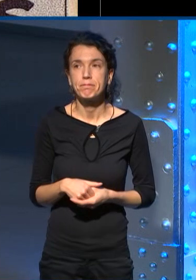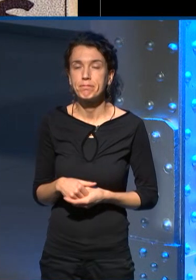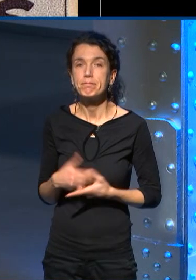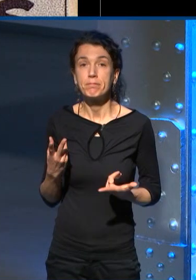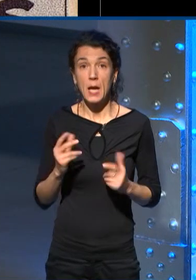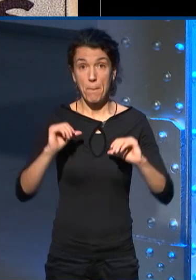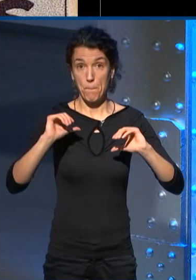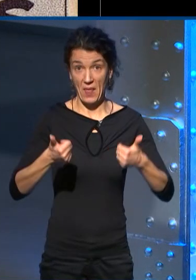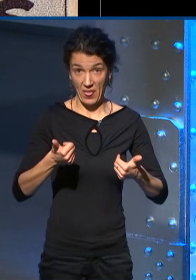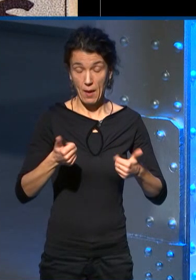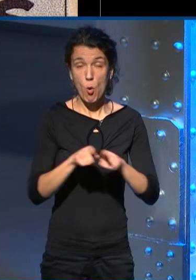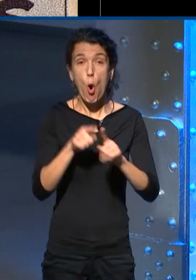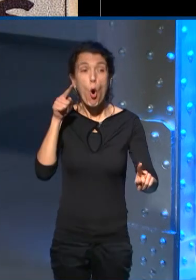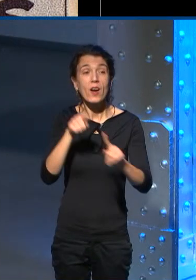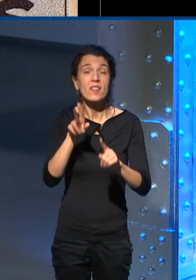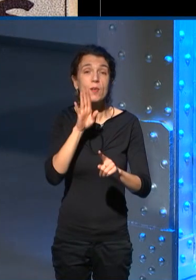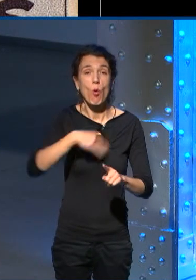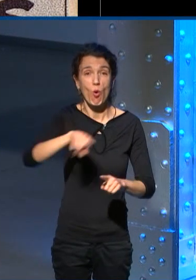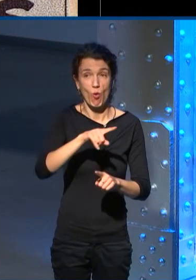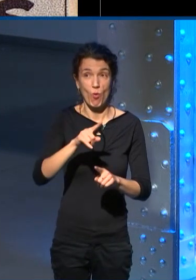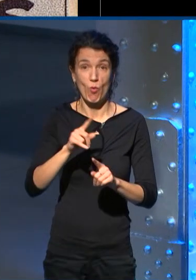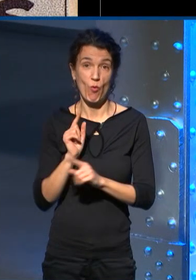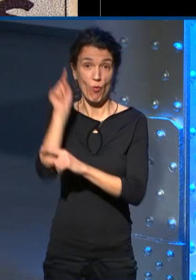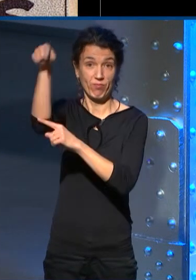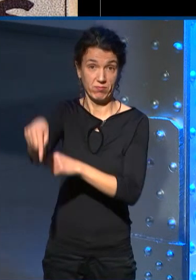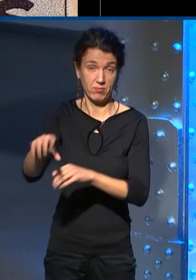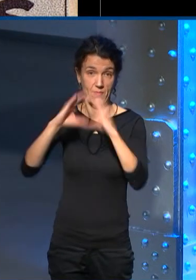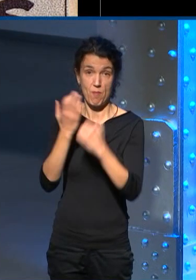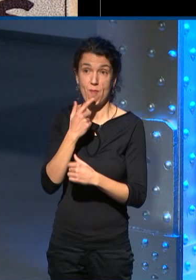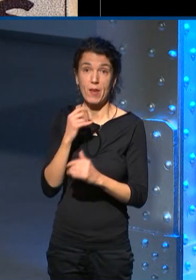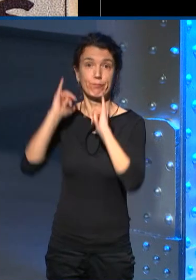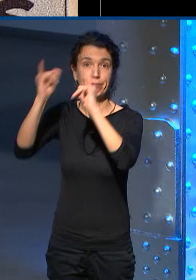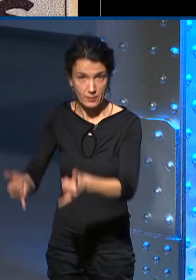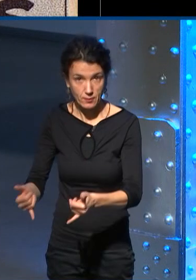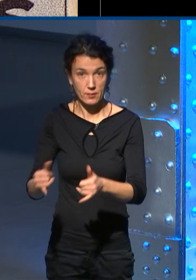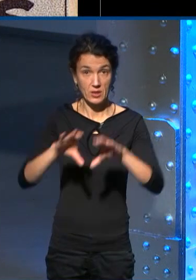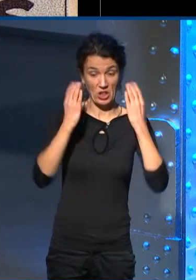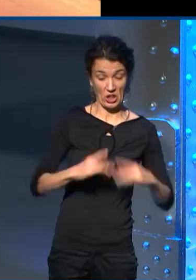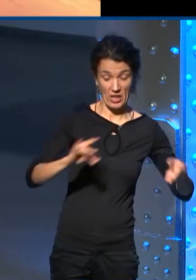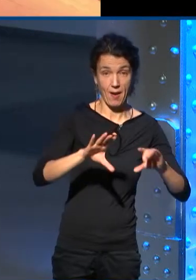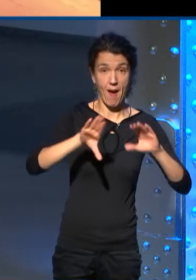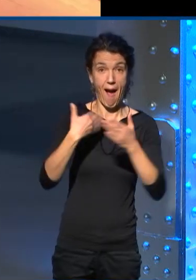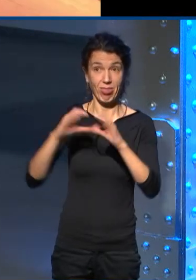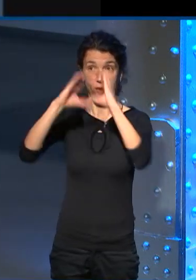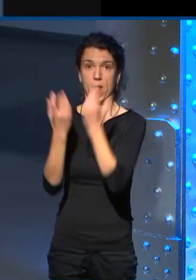Bueno, pues comencemos con estos objetivos nuestro viaje. Lo primero que vamos a hacer es llegar de la Tierra a Marte.